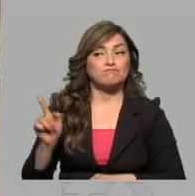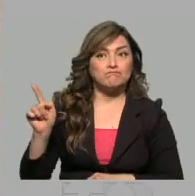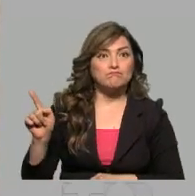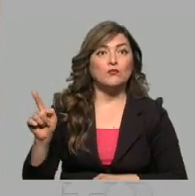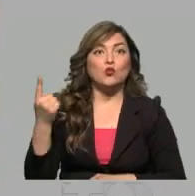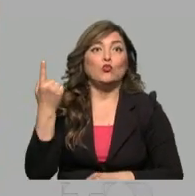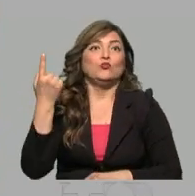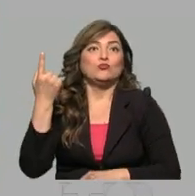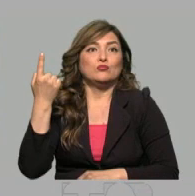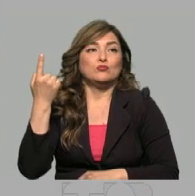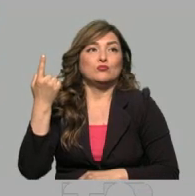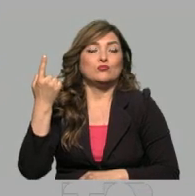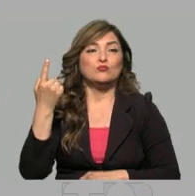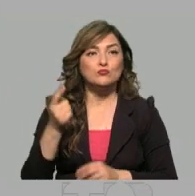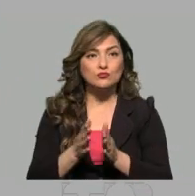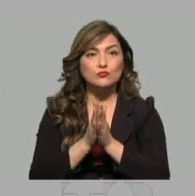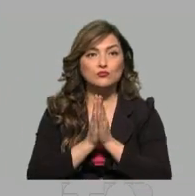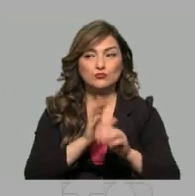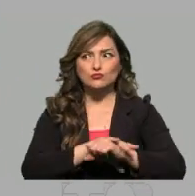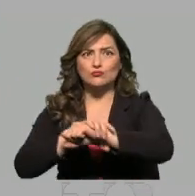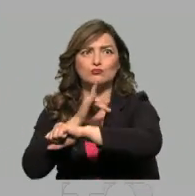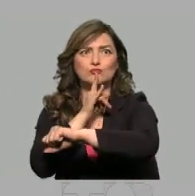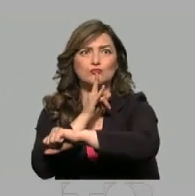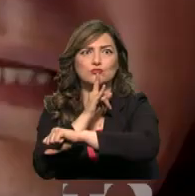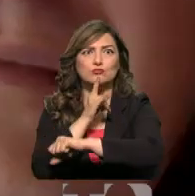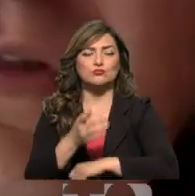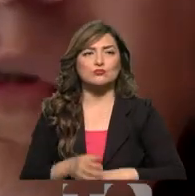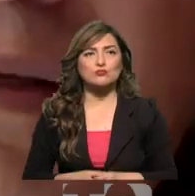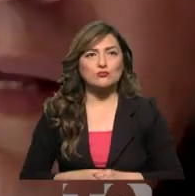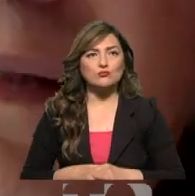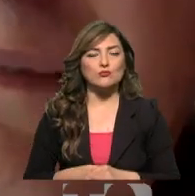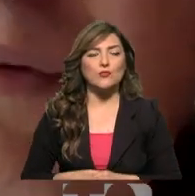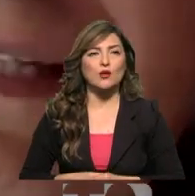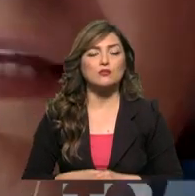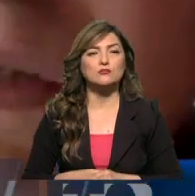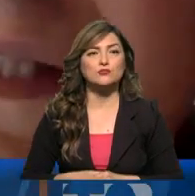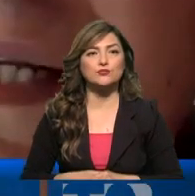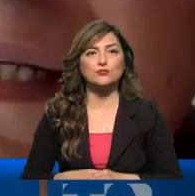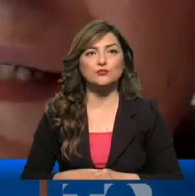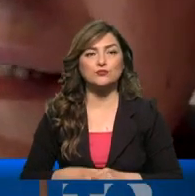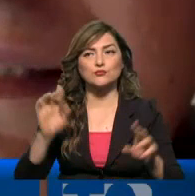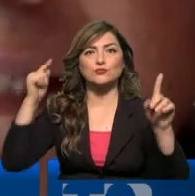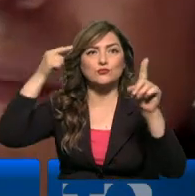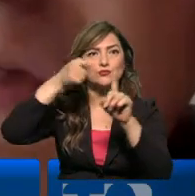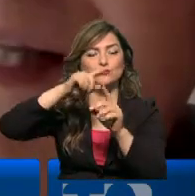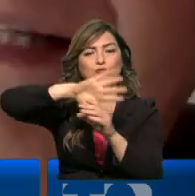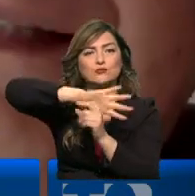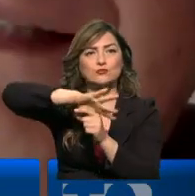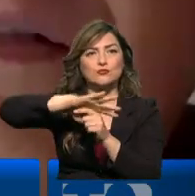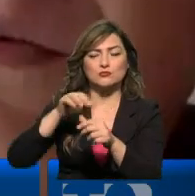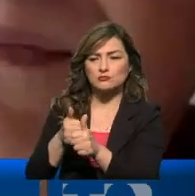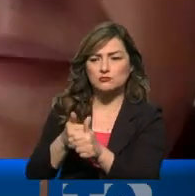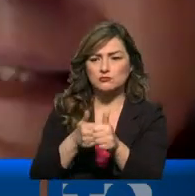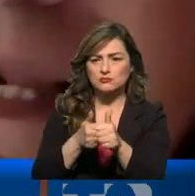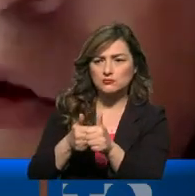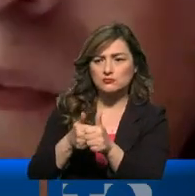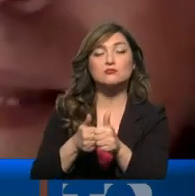es único que tiene pedido de extradición de eeuu la misión diplomática de nuestra sigue muy de cerca este caso